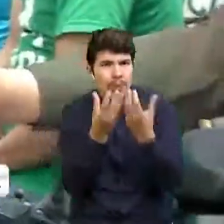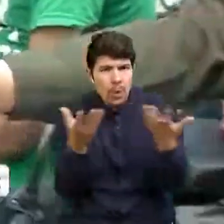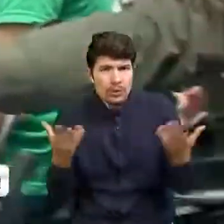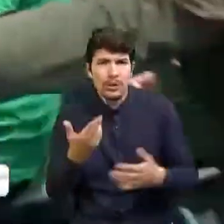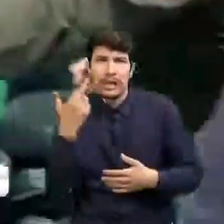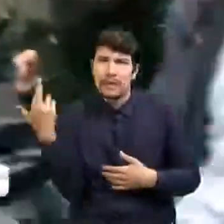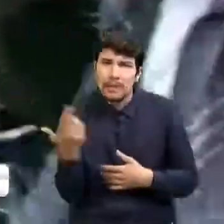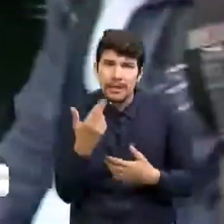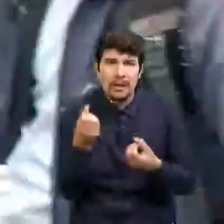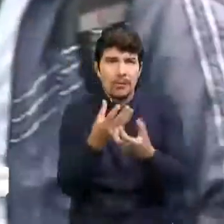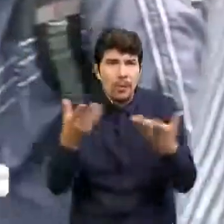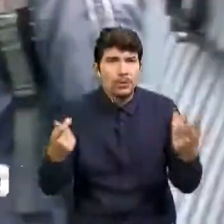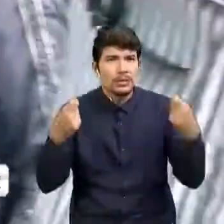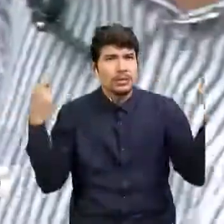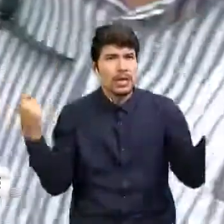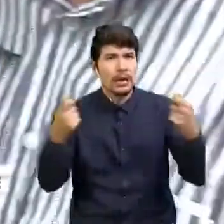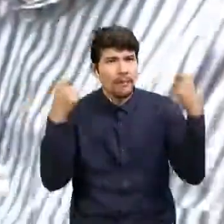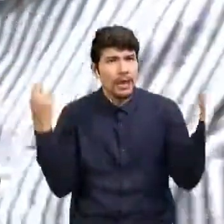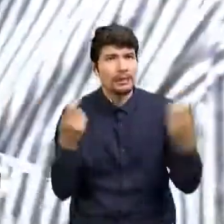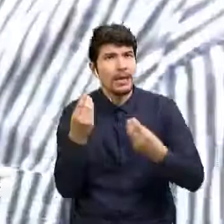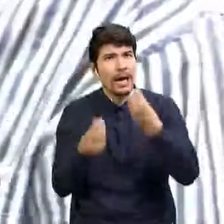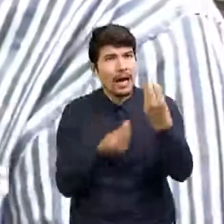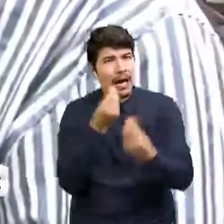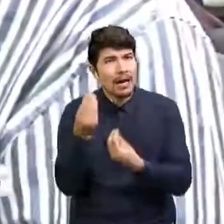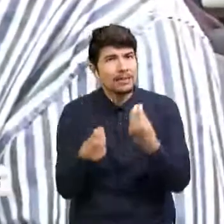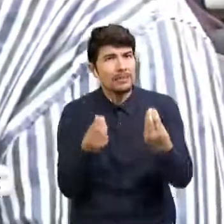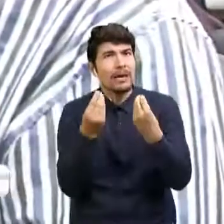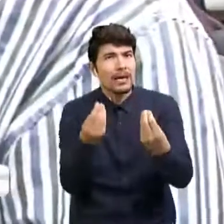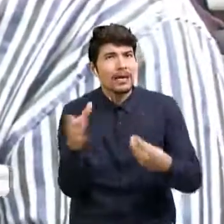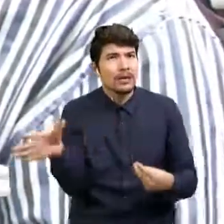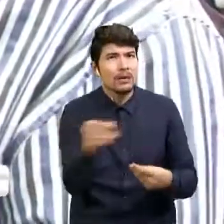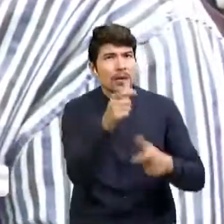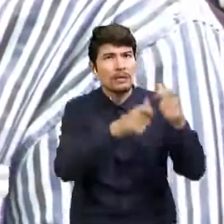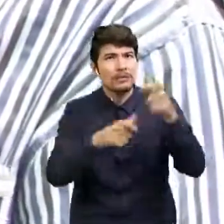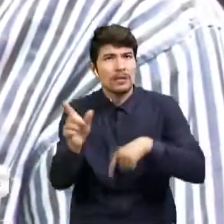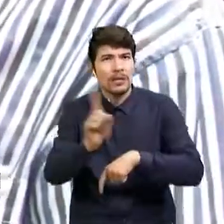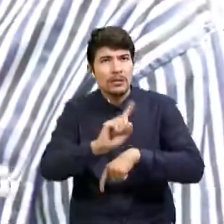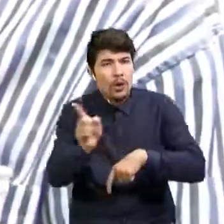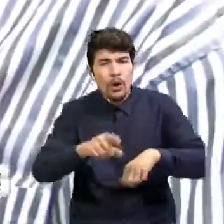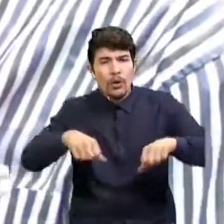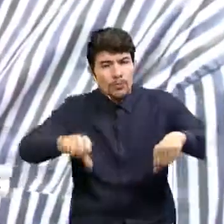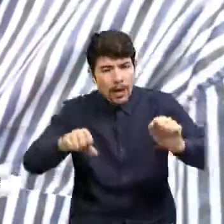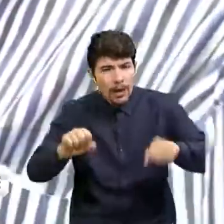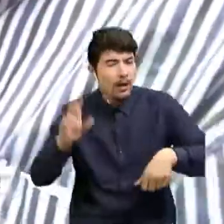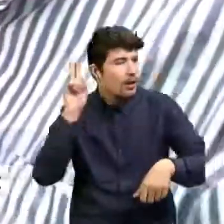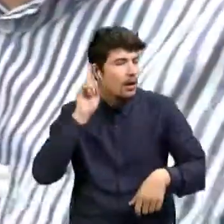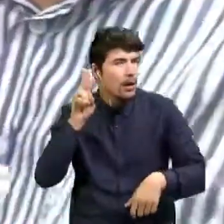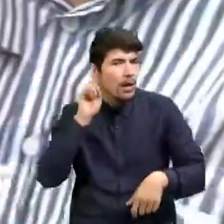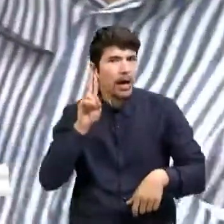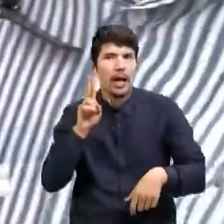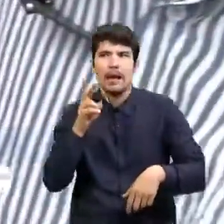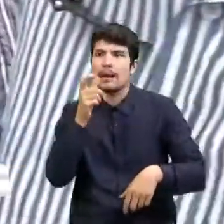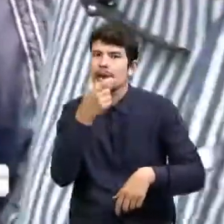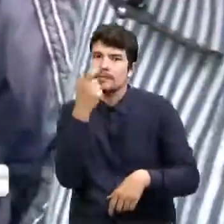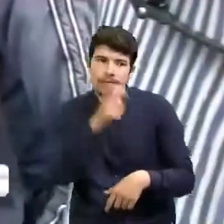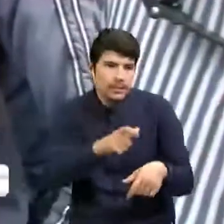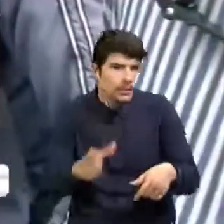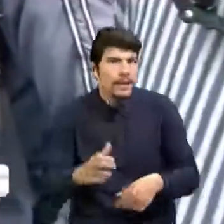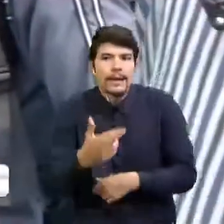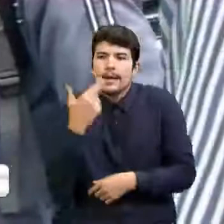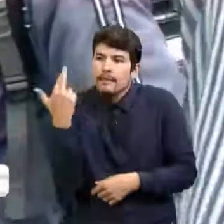habla, tantas campañas que se hacen para que la gente no conduzca en estado de embriaguez, la gente no atiende y la